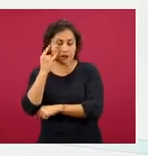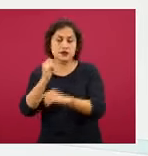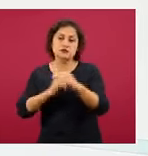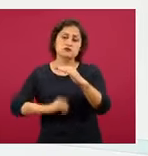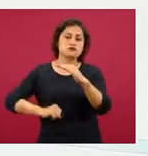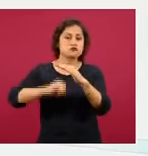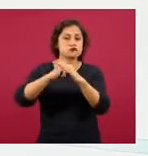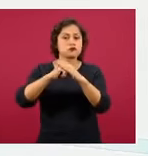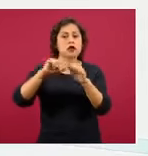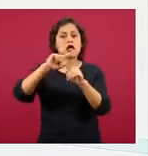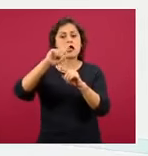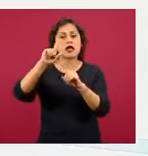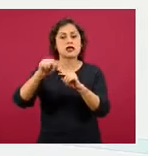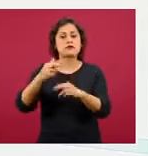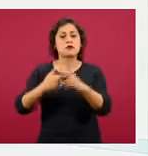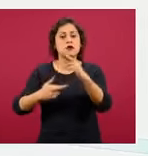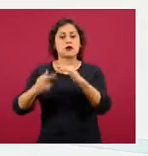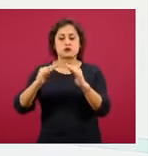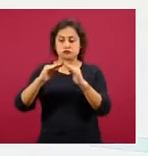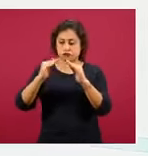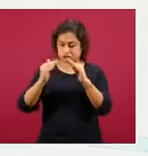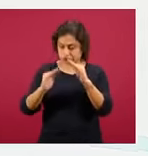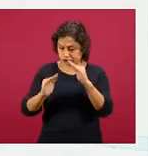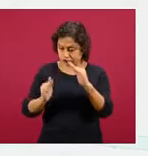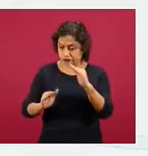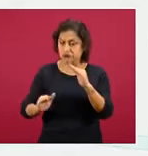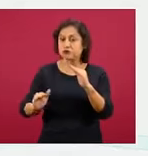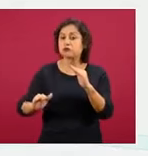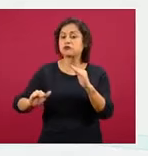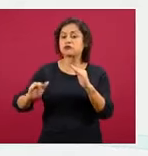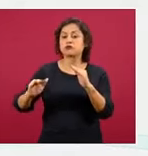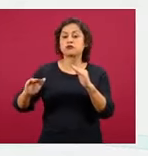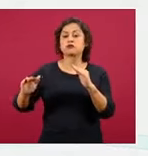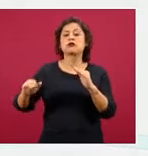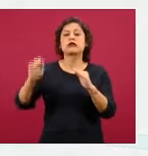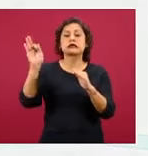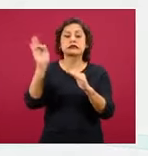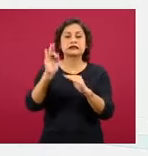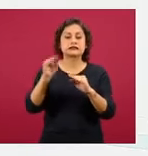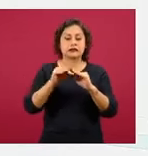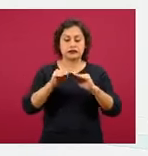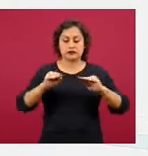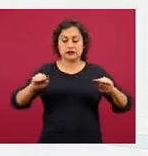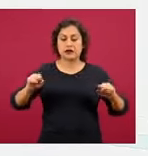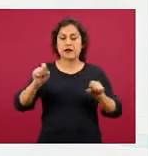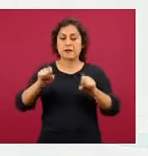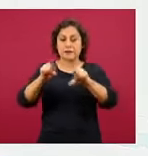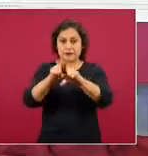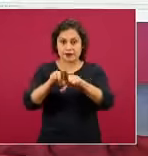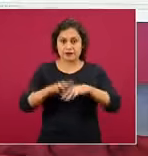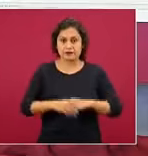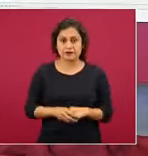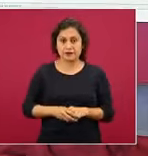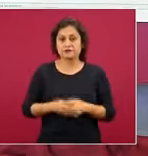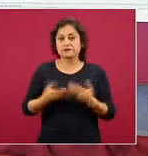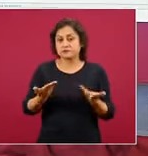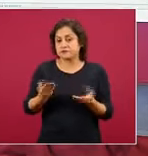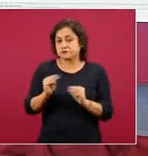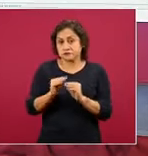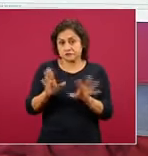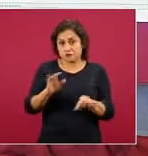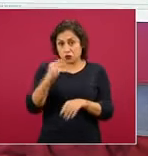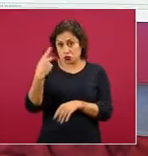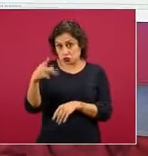máximo, se regresa a lo que posiblemente sea su línea basal, aunque dado este subregistro